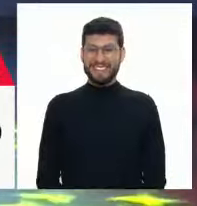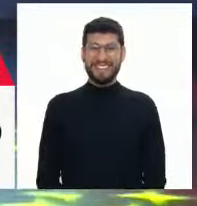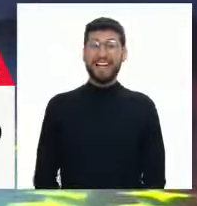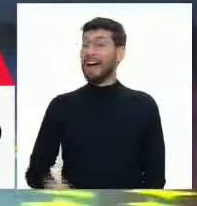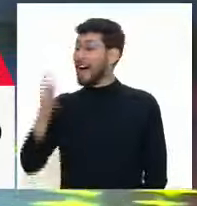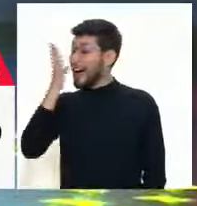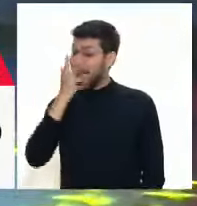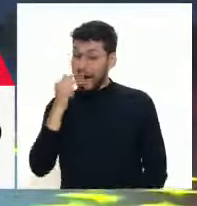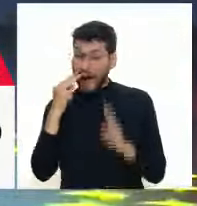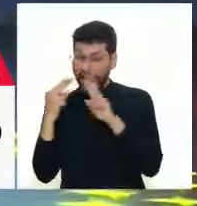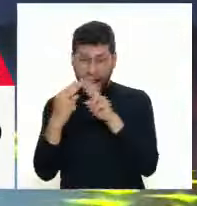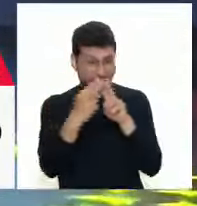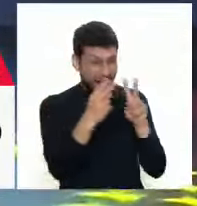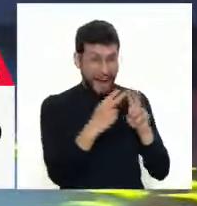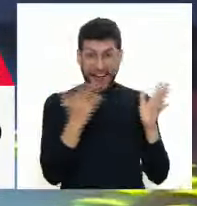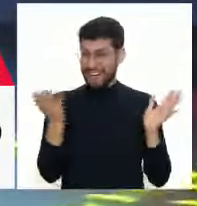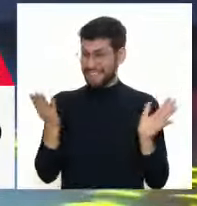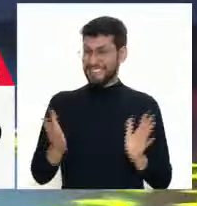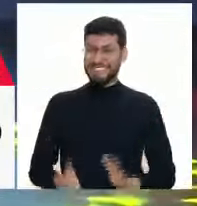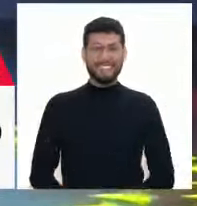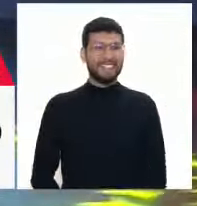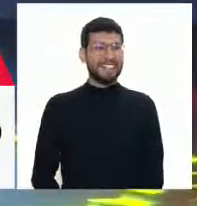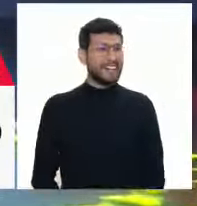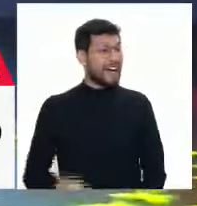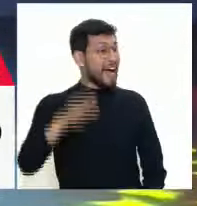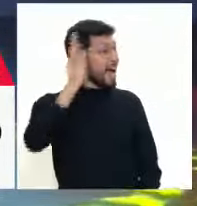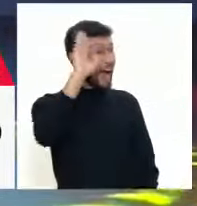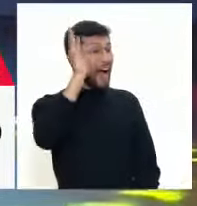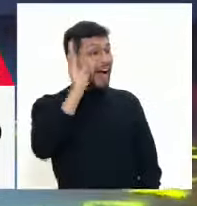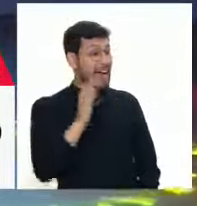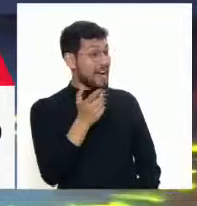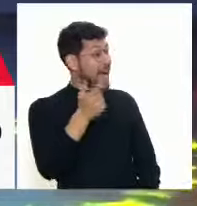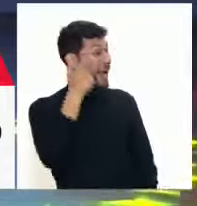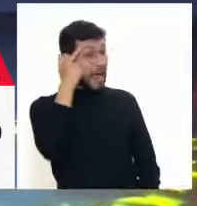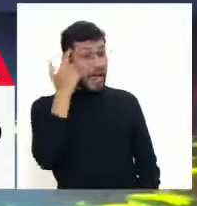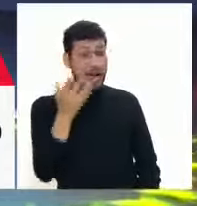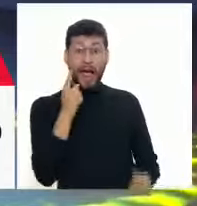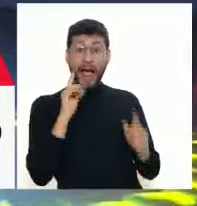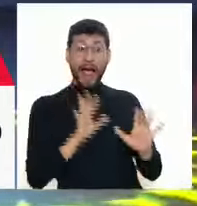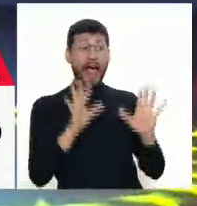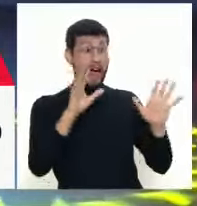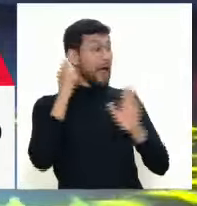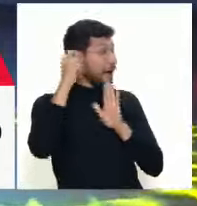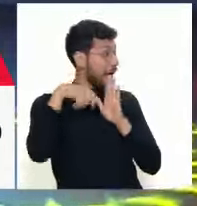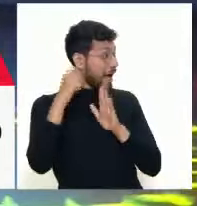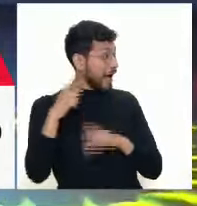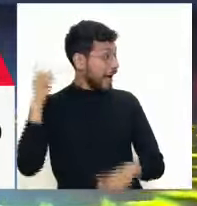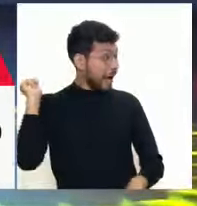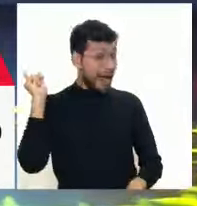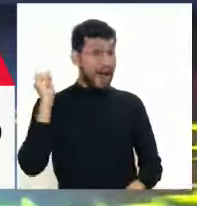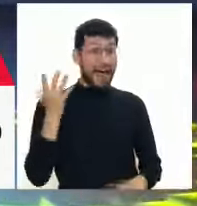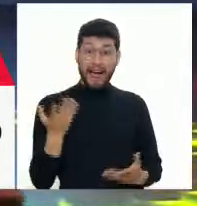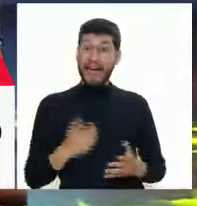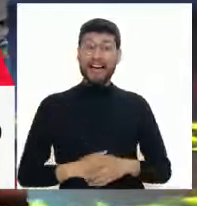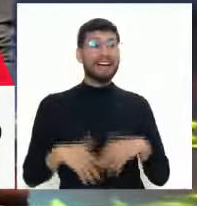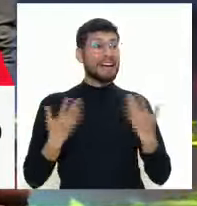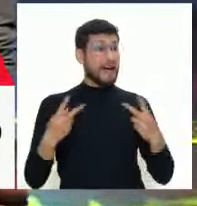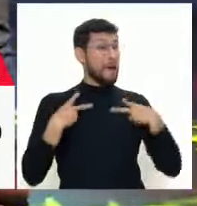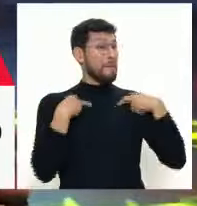¡Qué bonito verlos! ¡Hola a todos! ¿No les pareció increíble ese video que acabamos de ver?